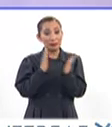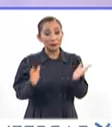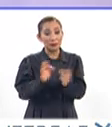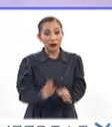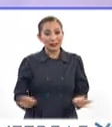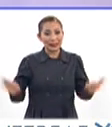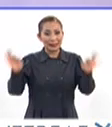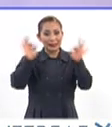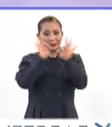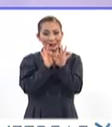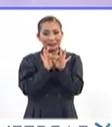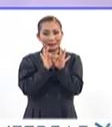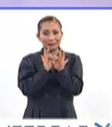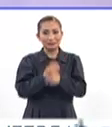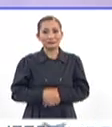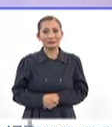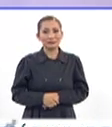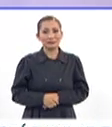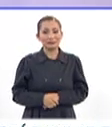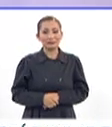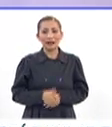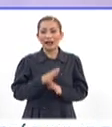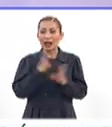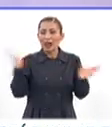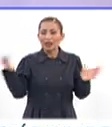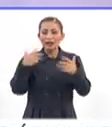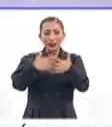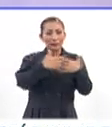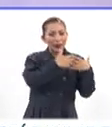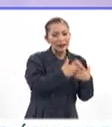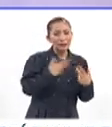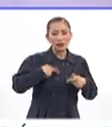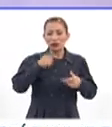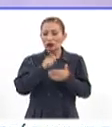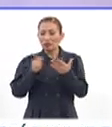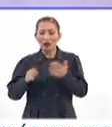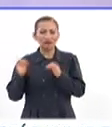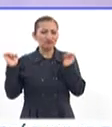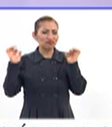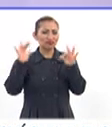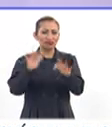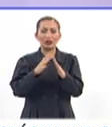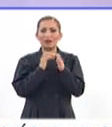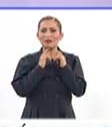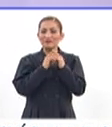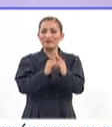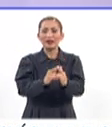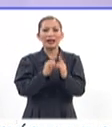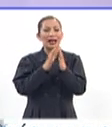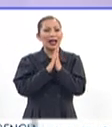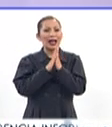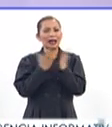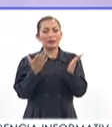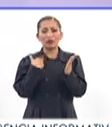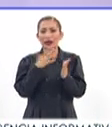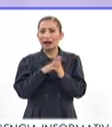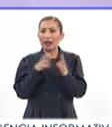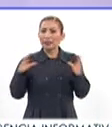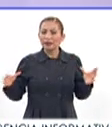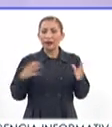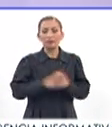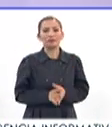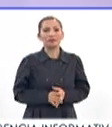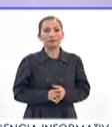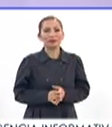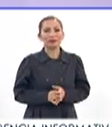más importantes también. Grandes editoriales, escritores, en fin, una feria de libro en toda magnitud, en toda regla.